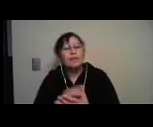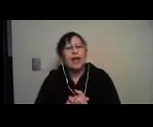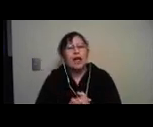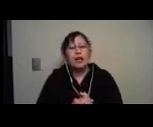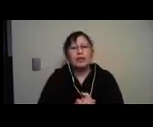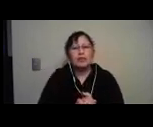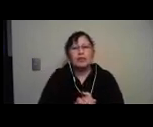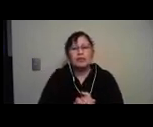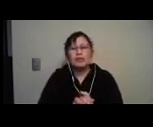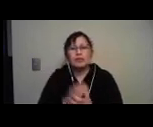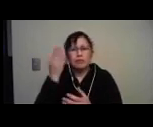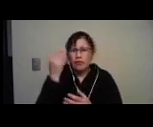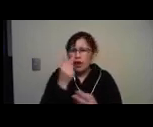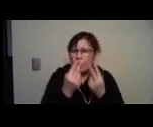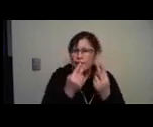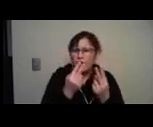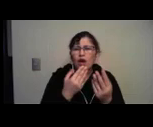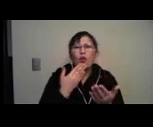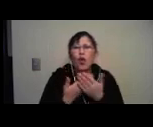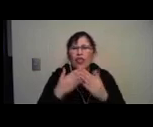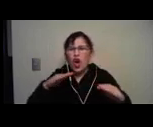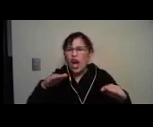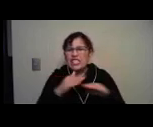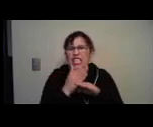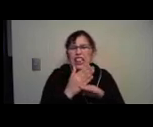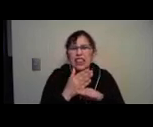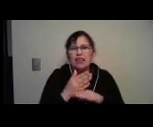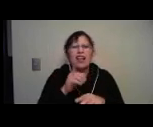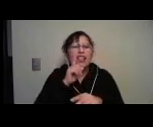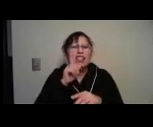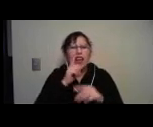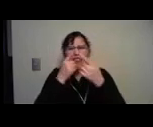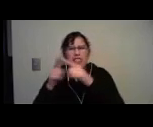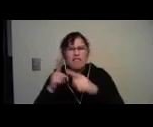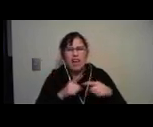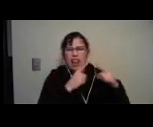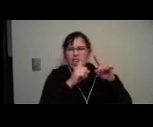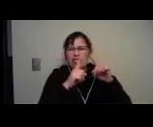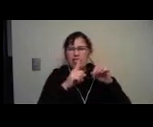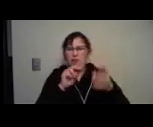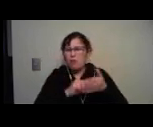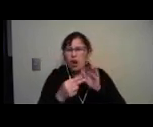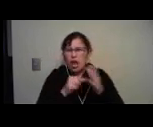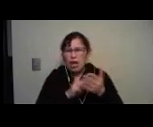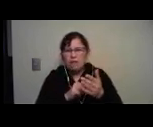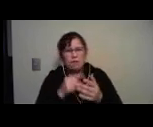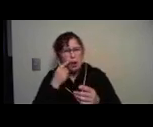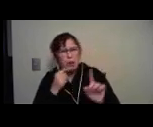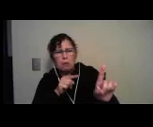que conductualmente después del accidente tuvo muchas alteraciones, ya que la gente lo comenzó a notar un poco